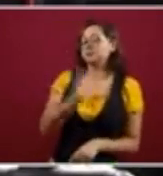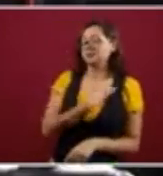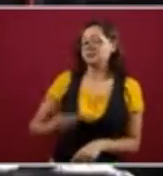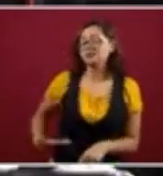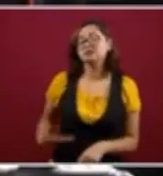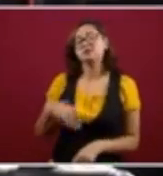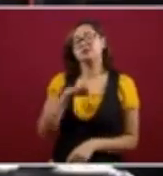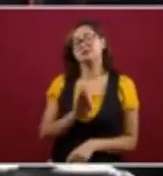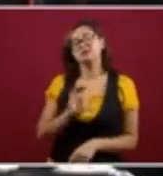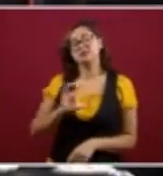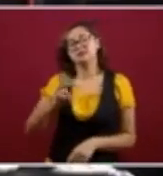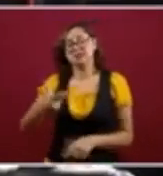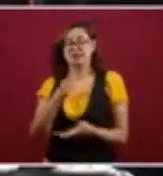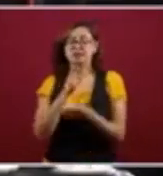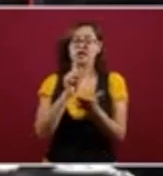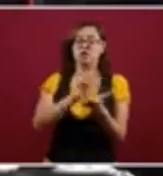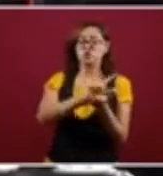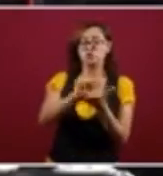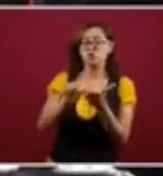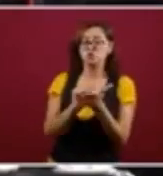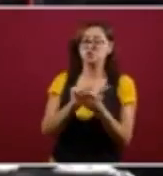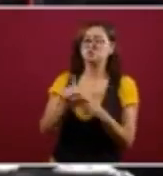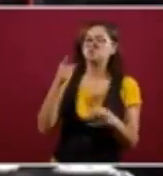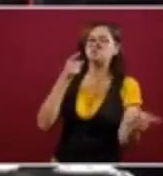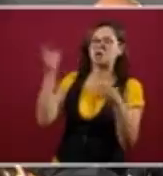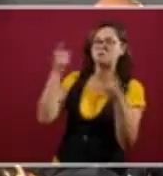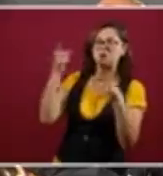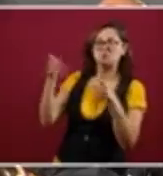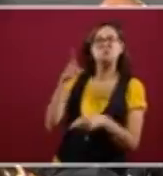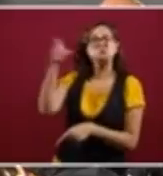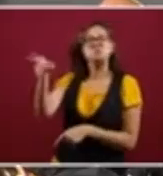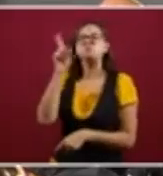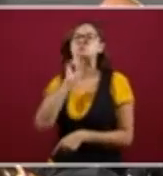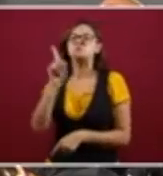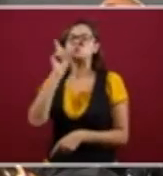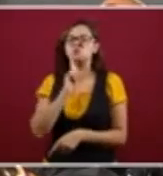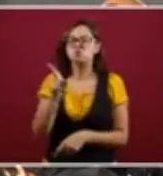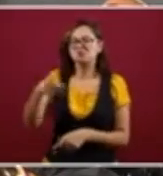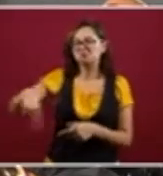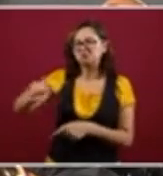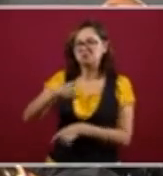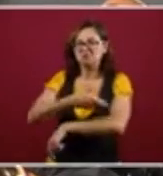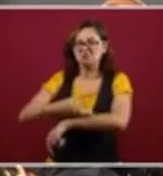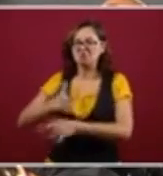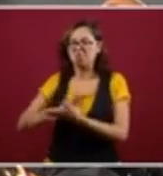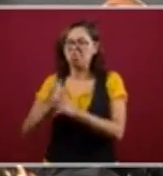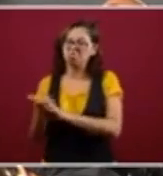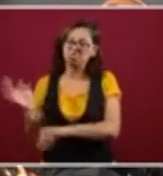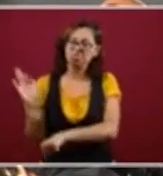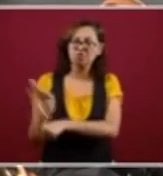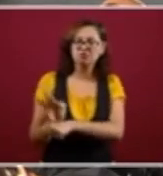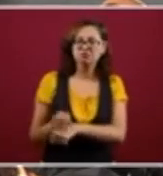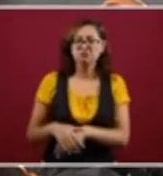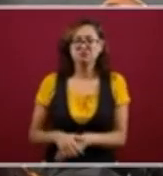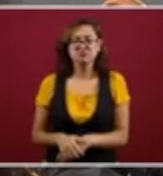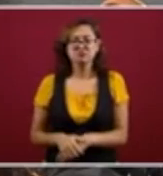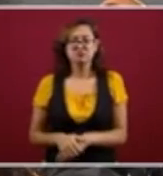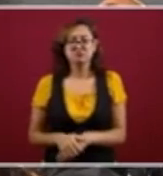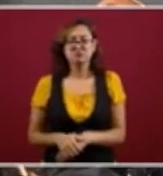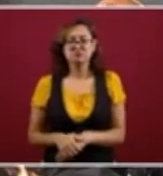acusando los últimos días de nepotismo. Bueno, no sé si quieras